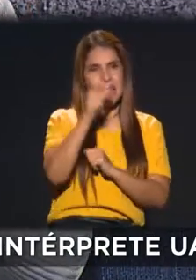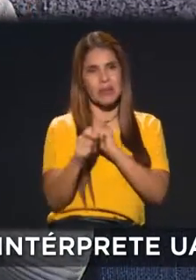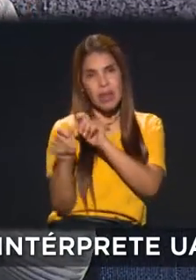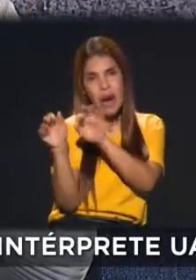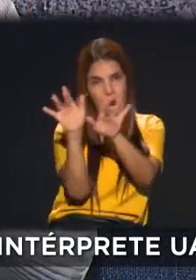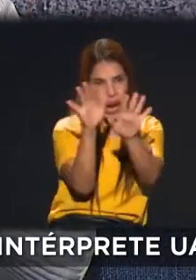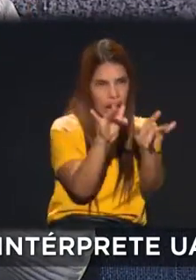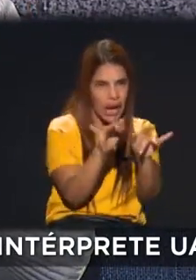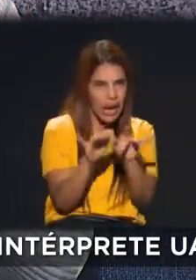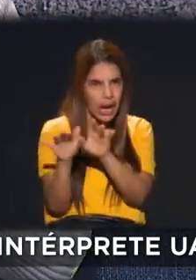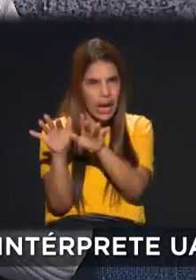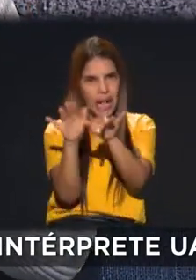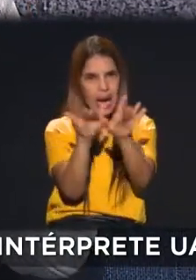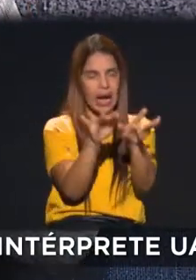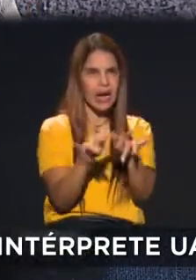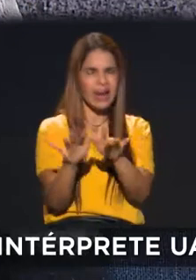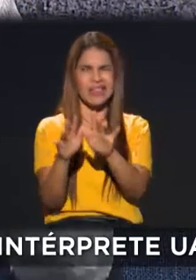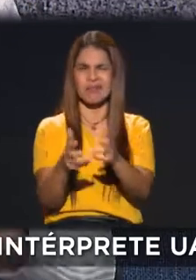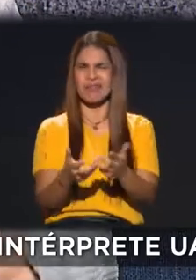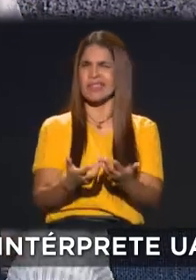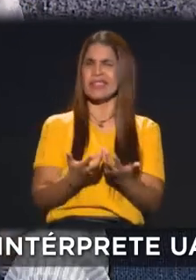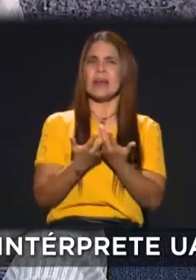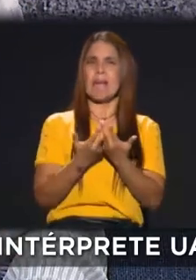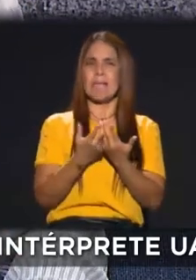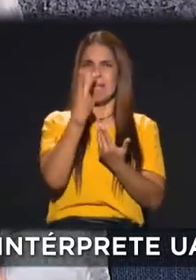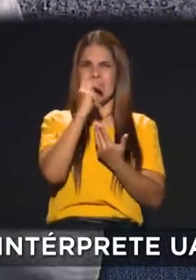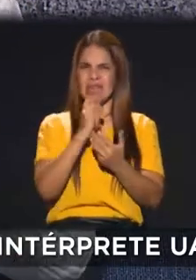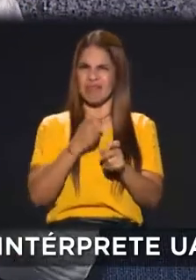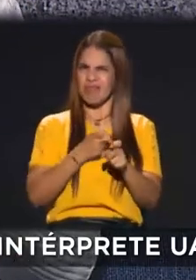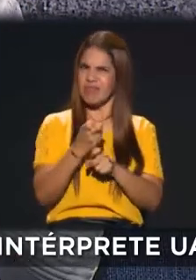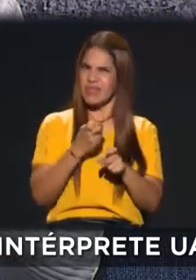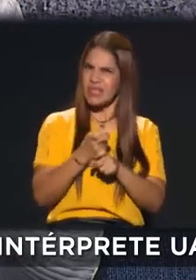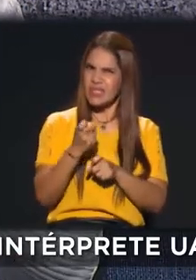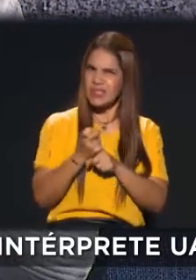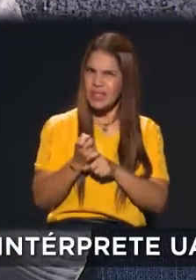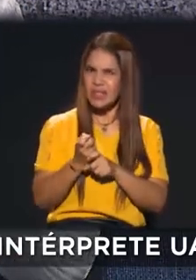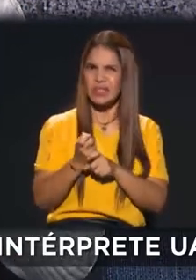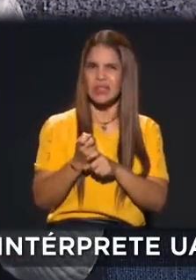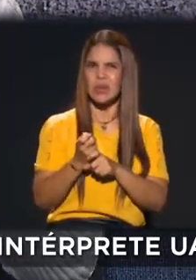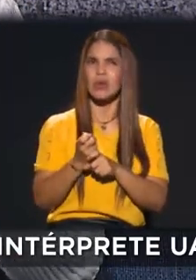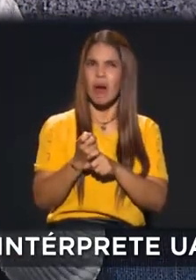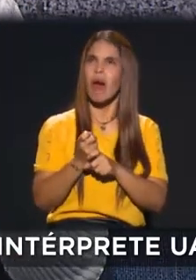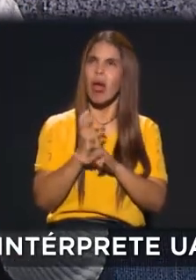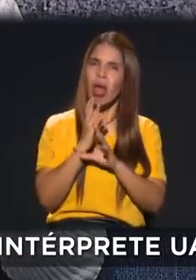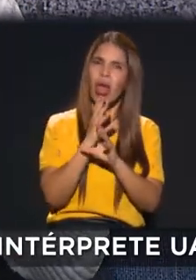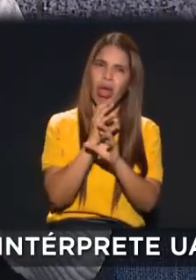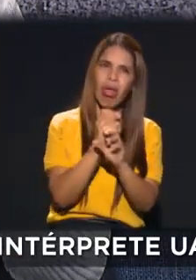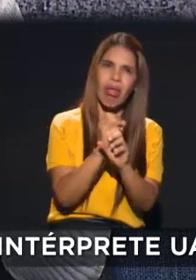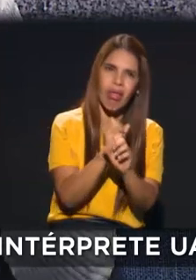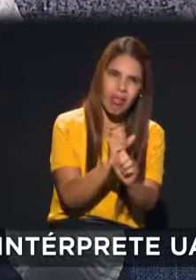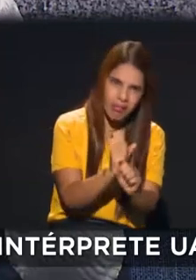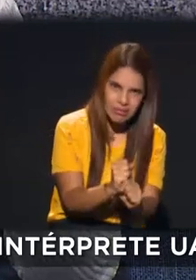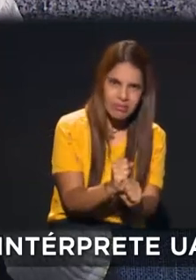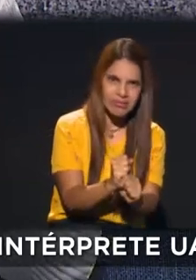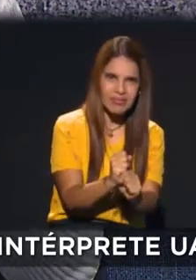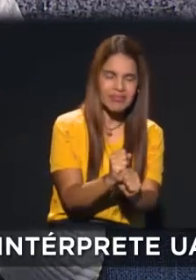suelen decir cosas que en un momento dado pretenden engañar al otro, pero que están tan bien estructuradas que finalmente uno, como dice vulgarmente, se